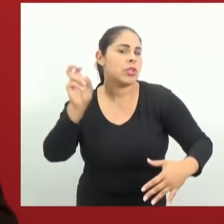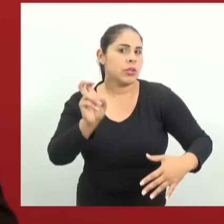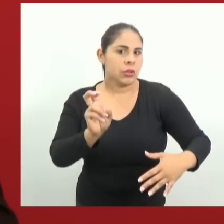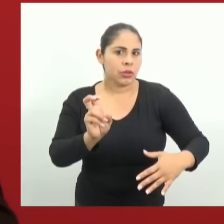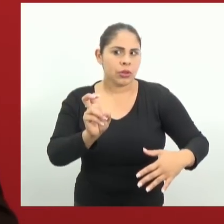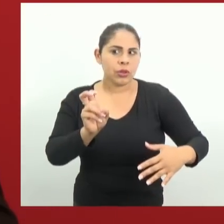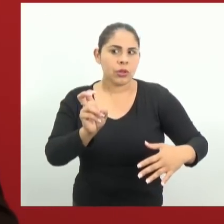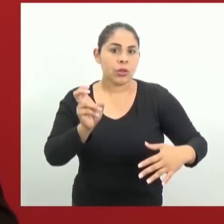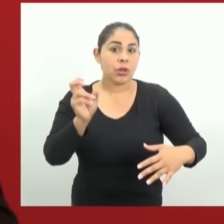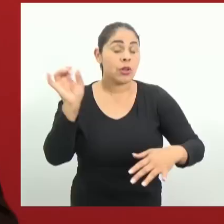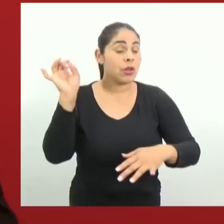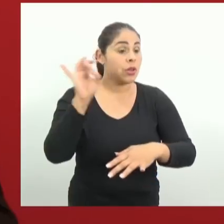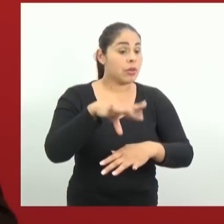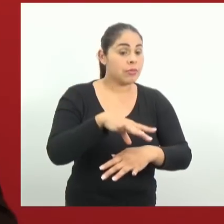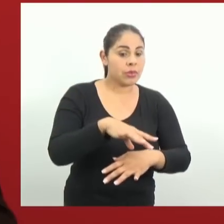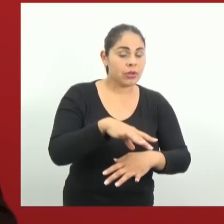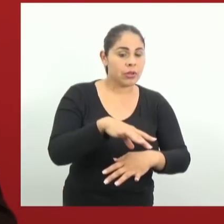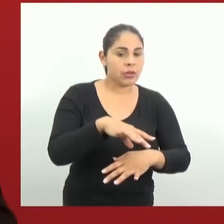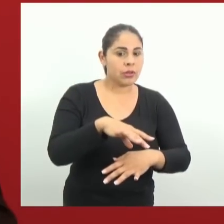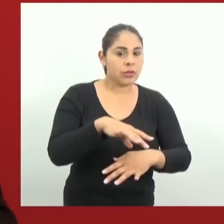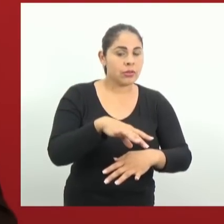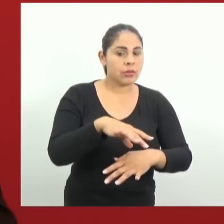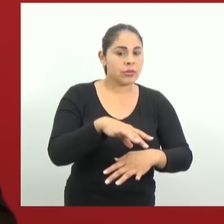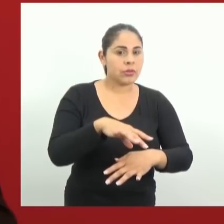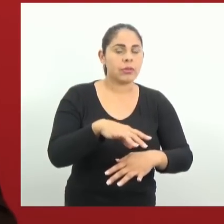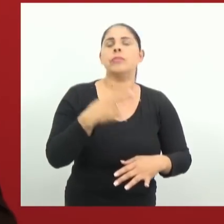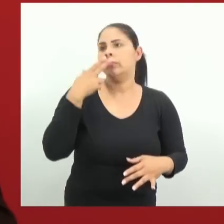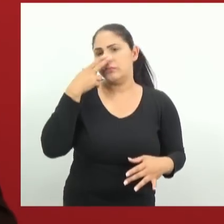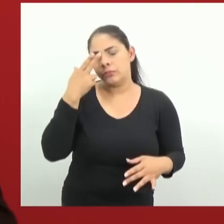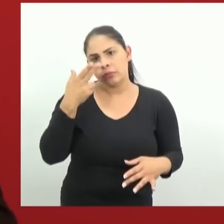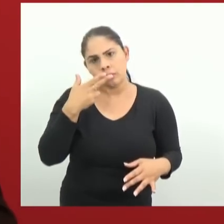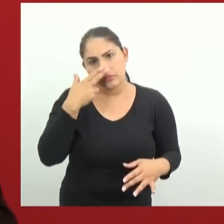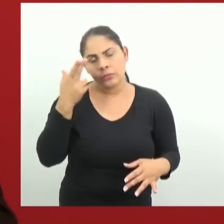Vino una voz del cielo. Interesante.